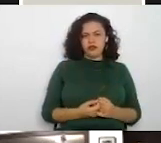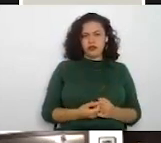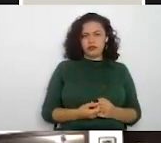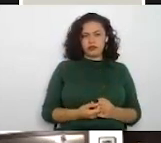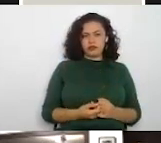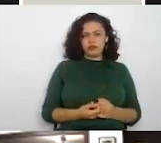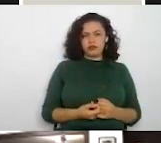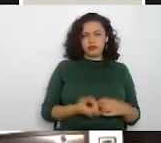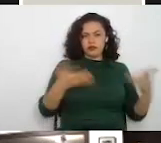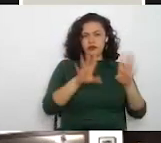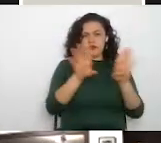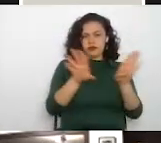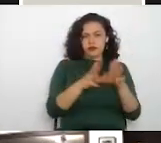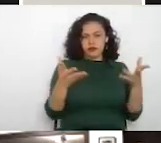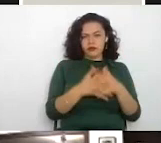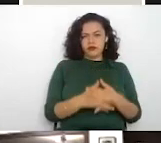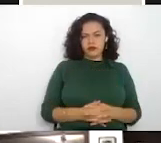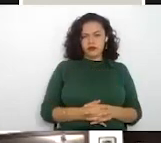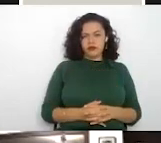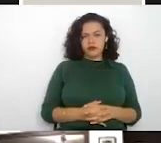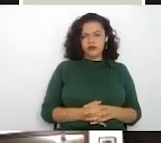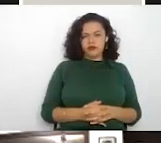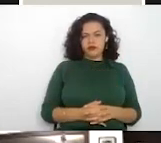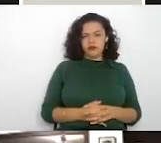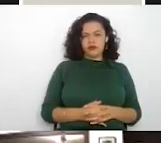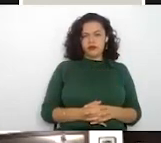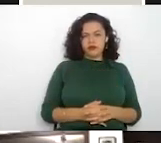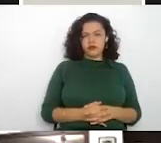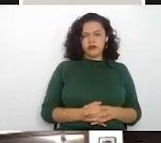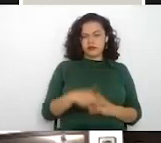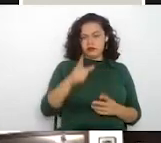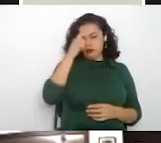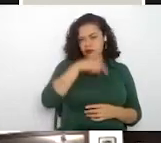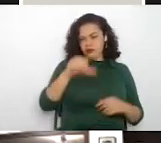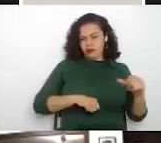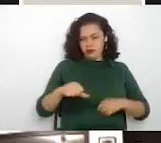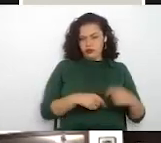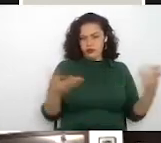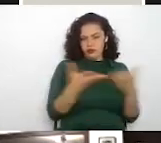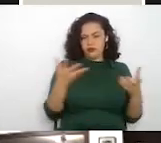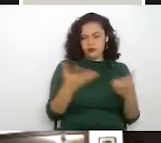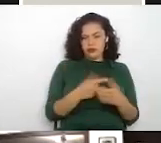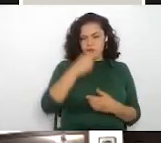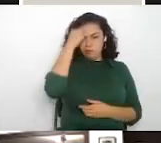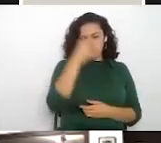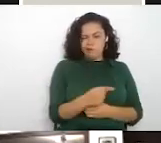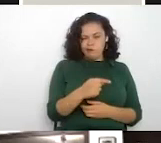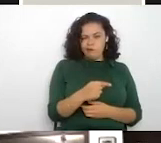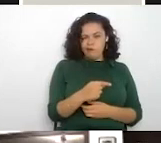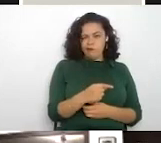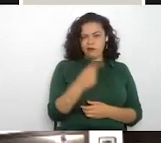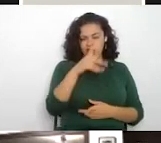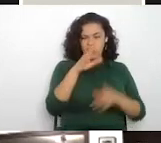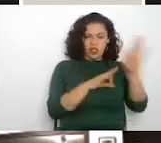Sería la siguiente pregunta, ¿cómo se hace? Es decir, se refiere a la secuencia de actividades que se realizan para cumplir con un trabajo